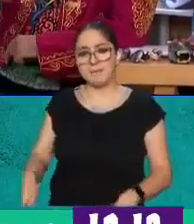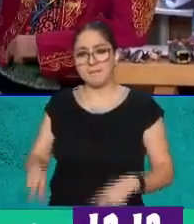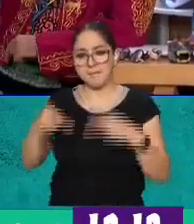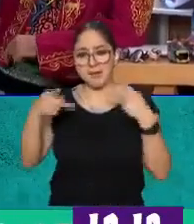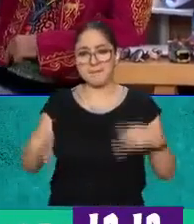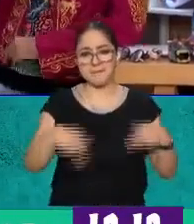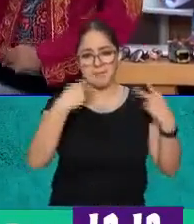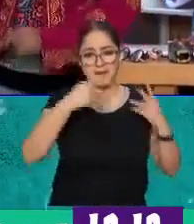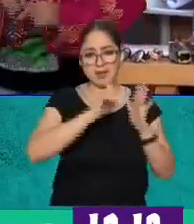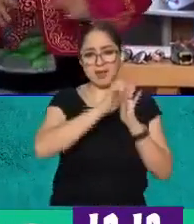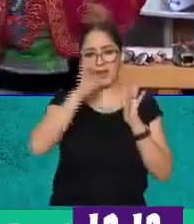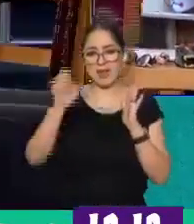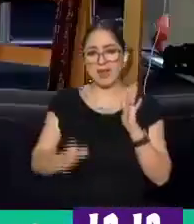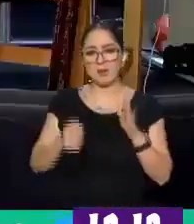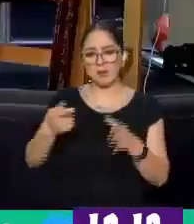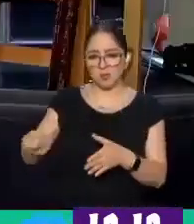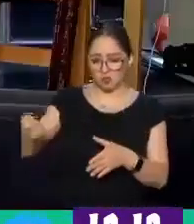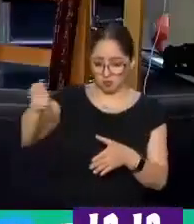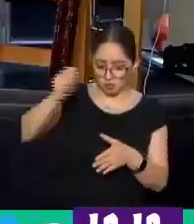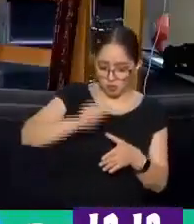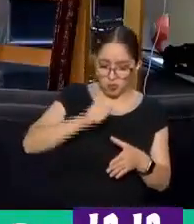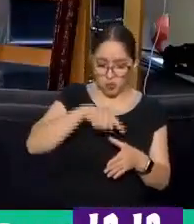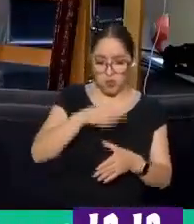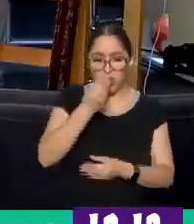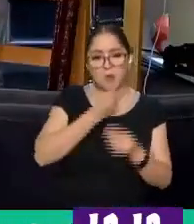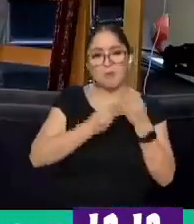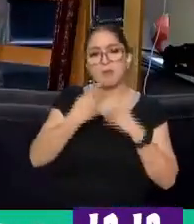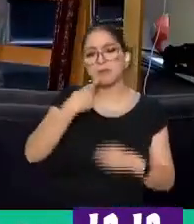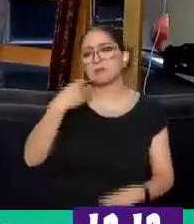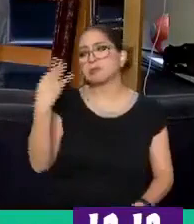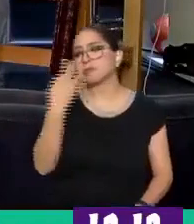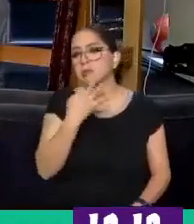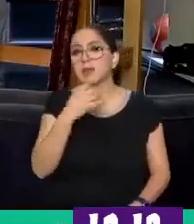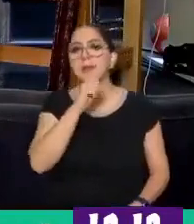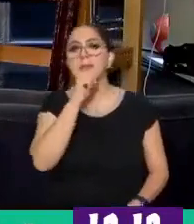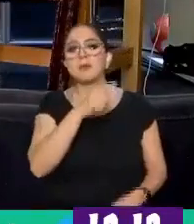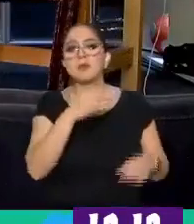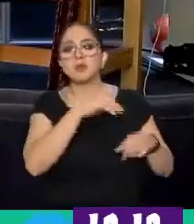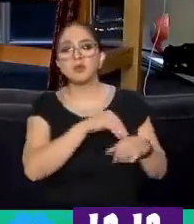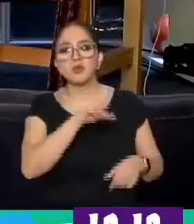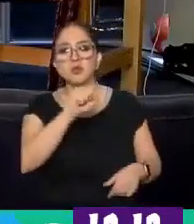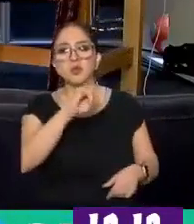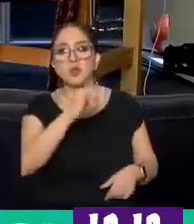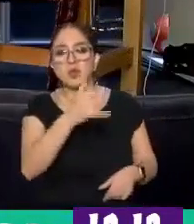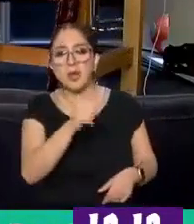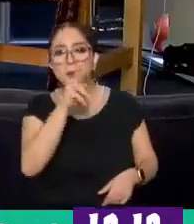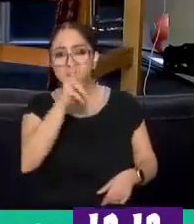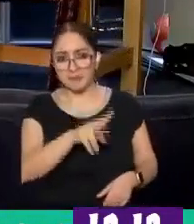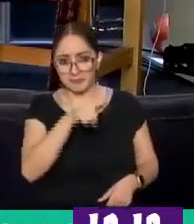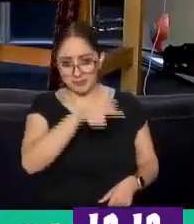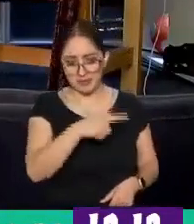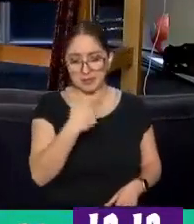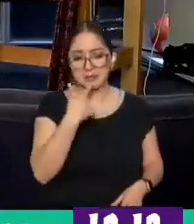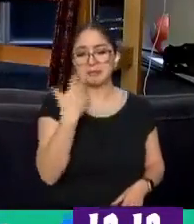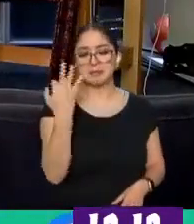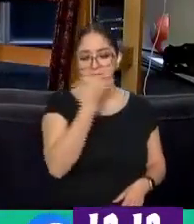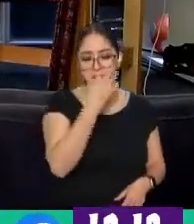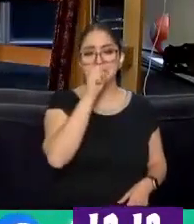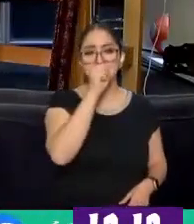sabe, échele a su comida, va a ver qué rico sabe. Y si le revuelvo eso y soya, ¿sabe? No, señora, pues sí, sabe sabroso.